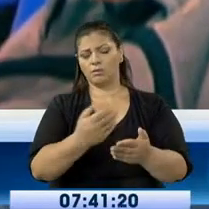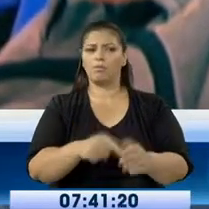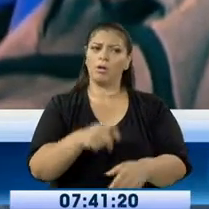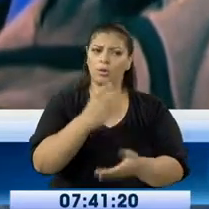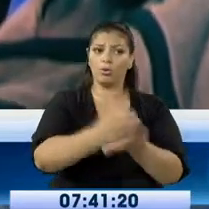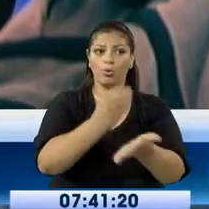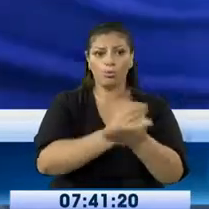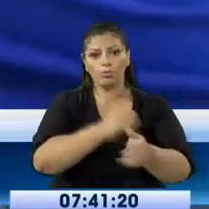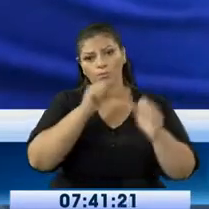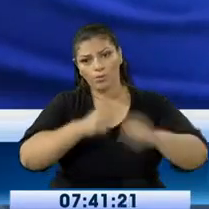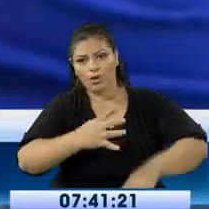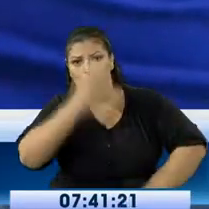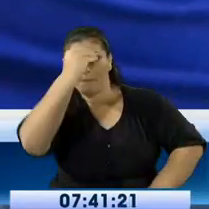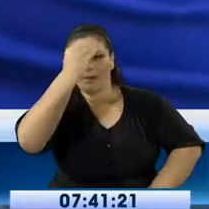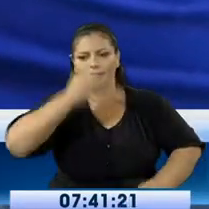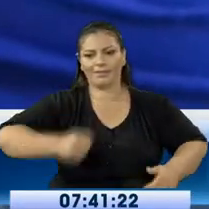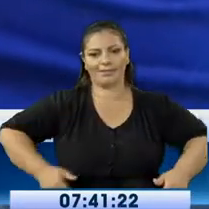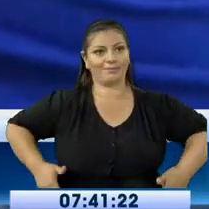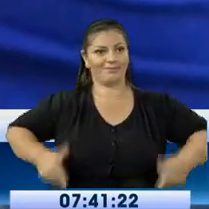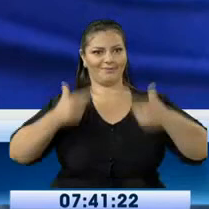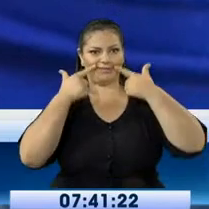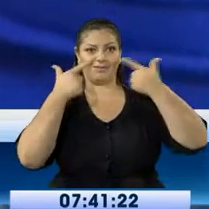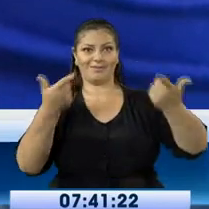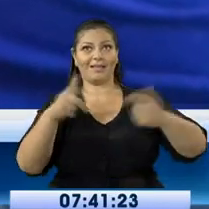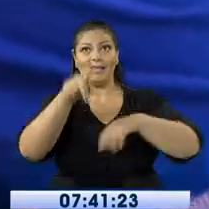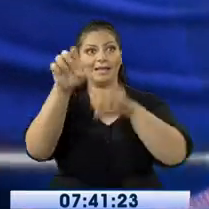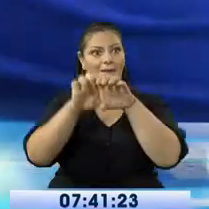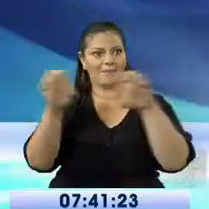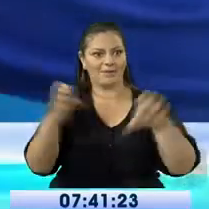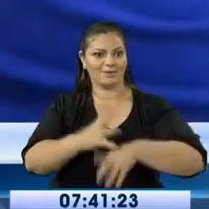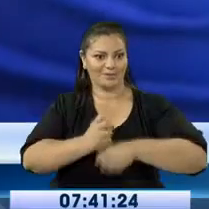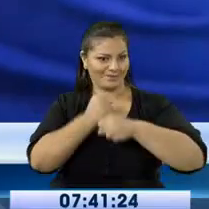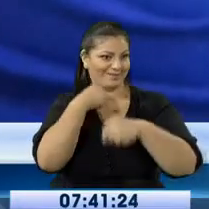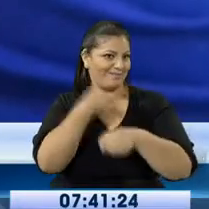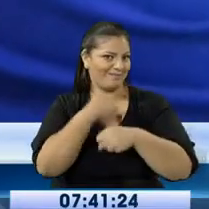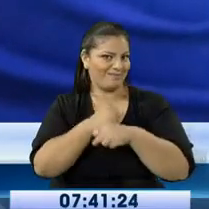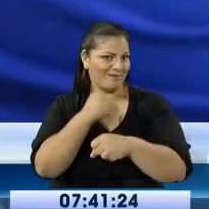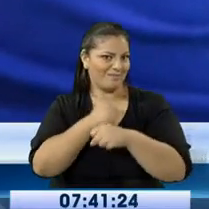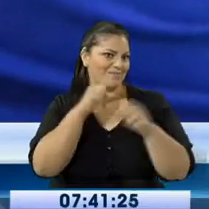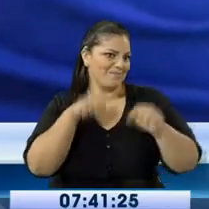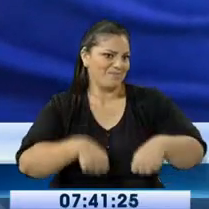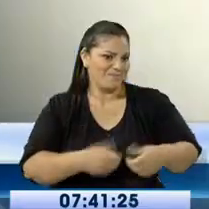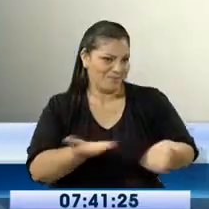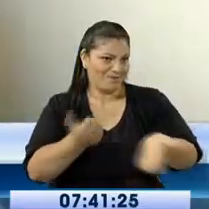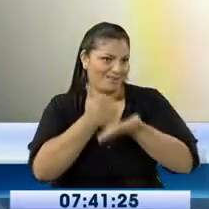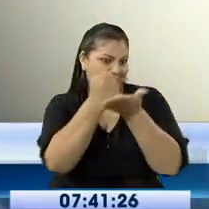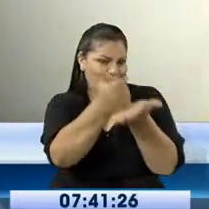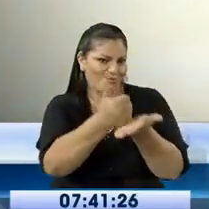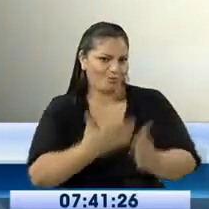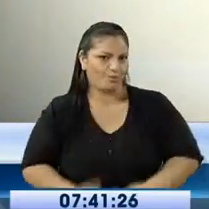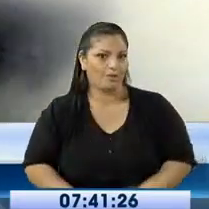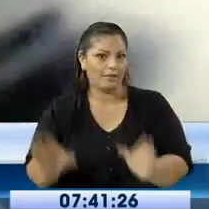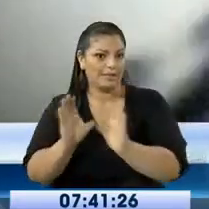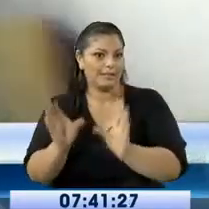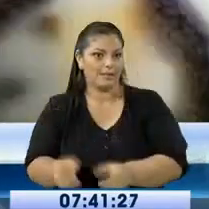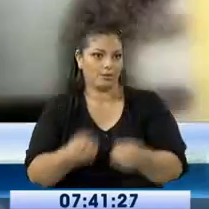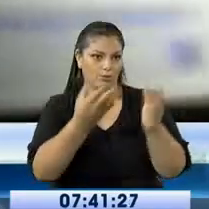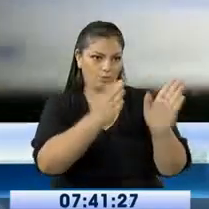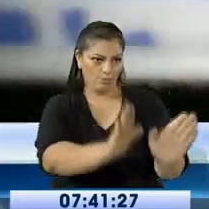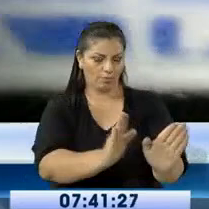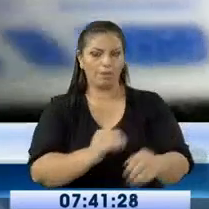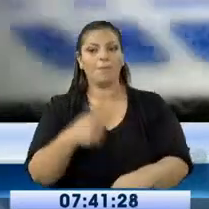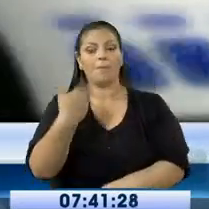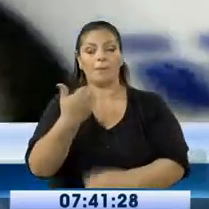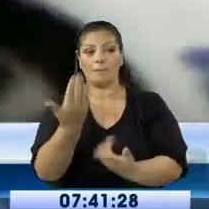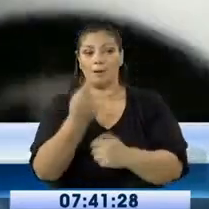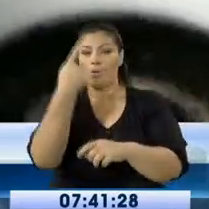Y él me daba en 2 a 3 días primero el certificado y después de un mes a mes y medio me daba lo que es la credencial. Y al